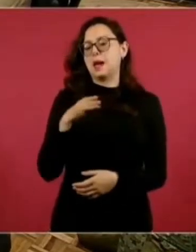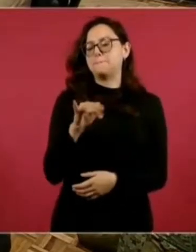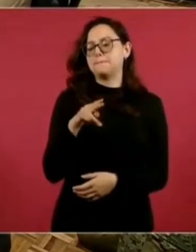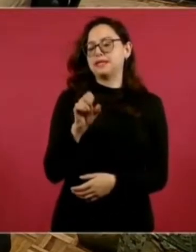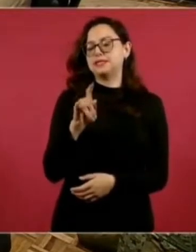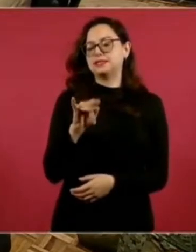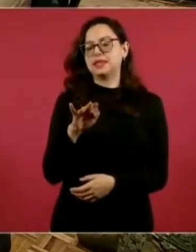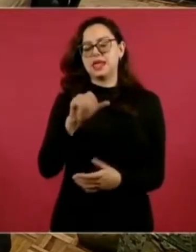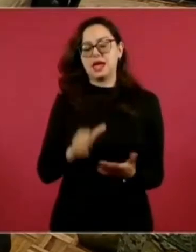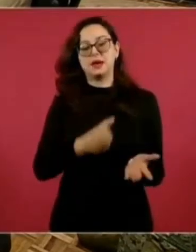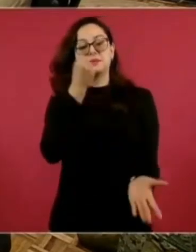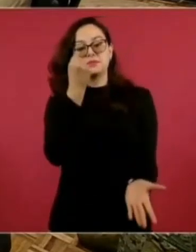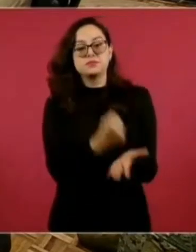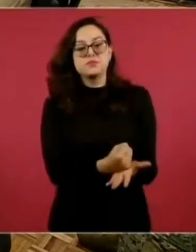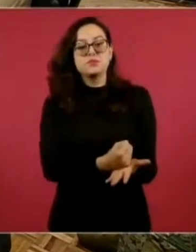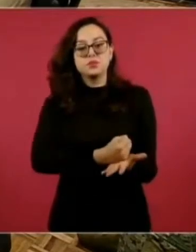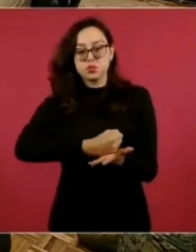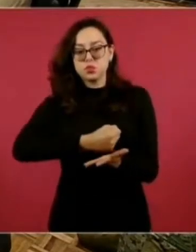ayudar a